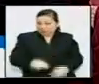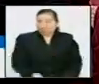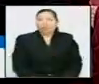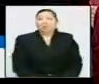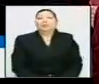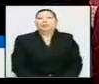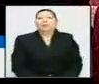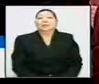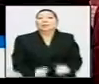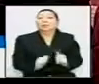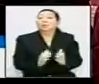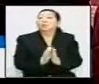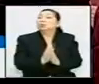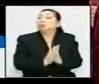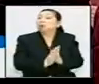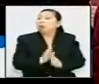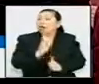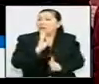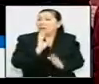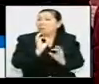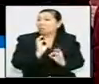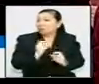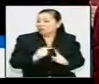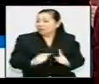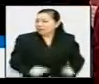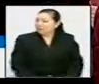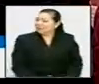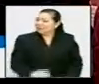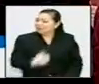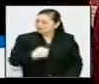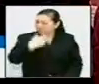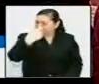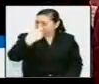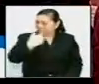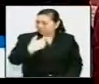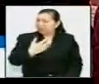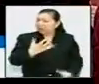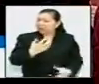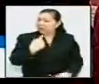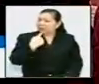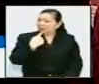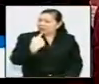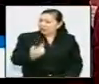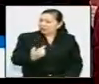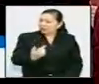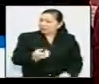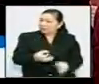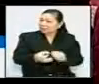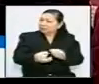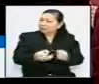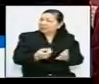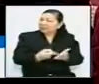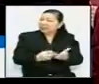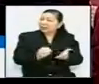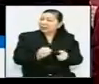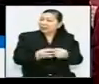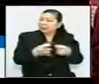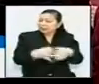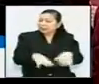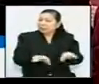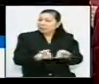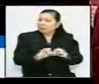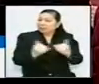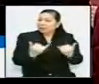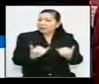Transportes. Estaba muy entusiasmada. Y yo le digo de manera personal, quería de cierta manera explicarnos qué tan importante era